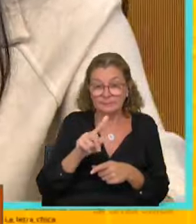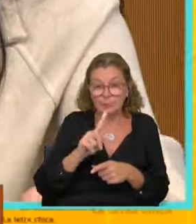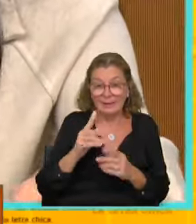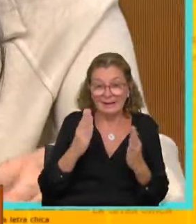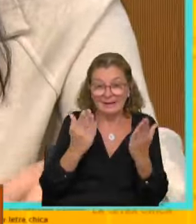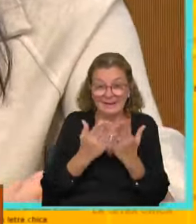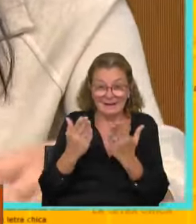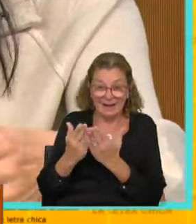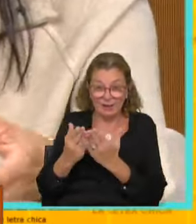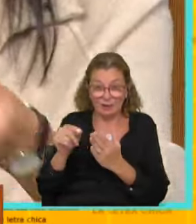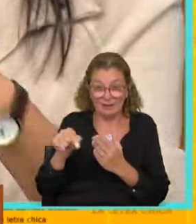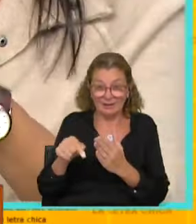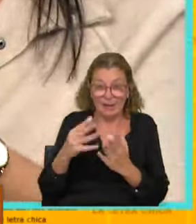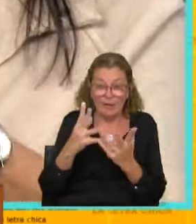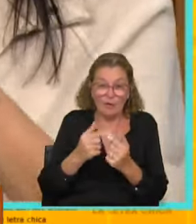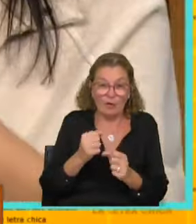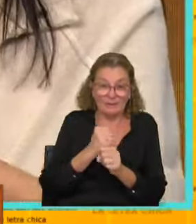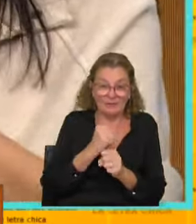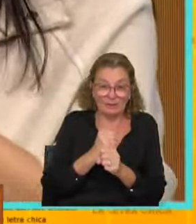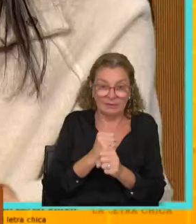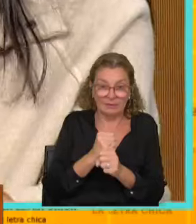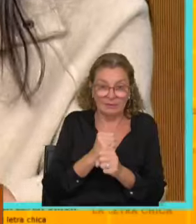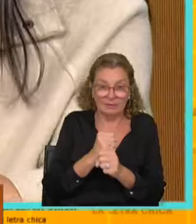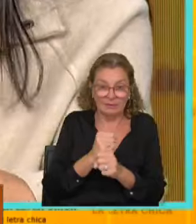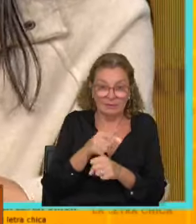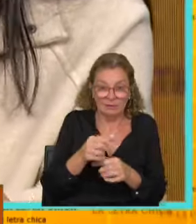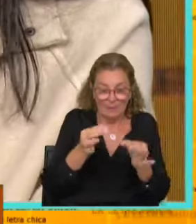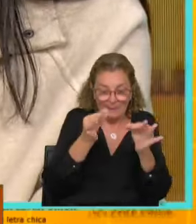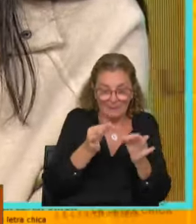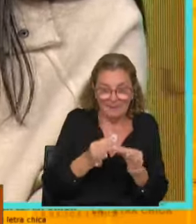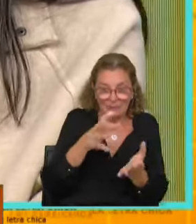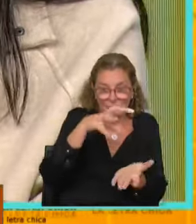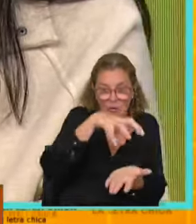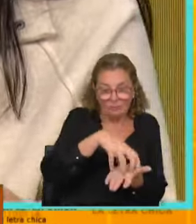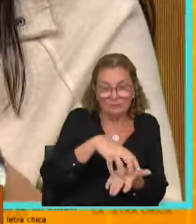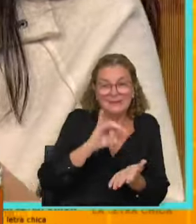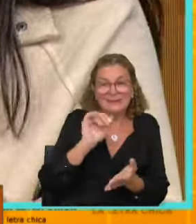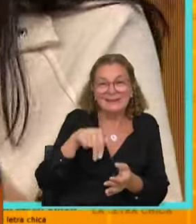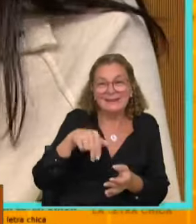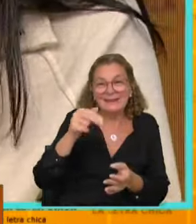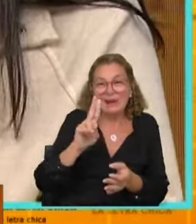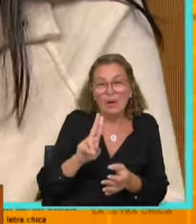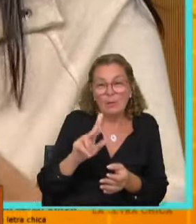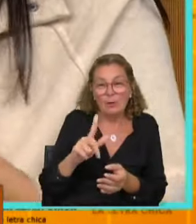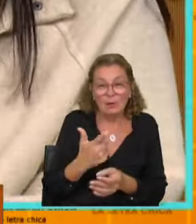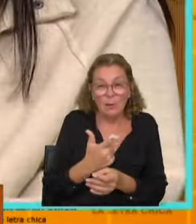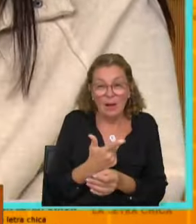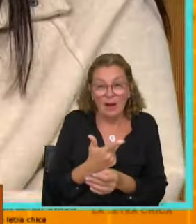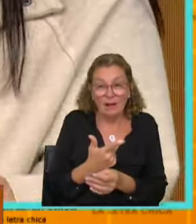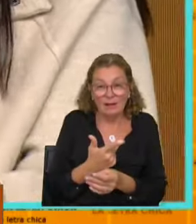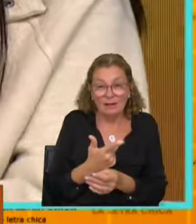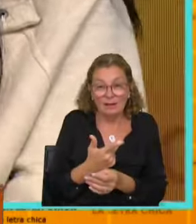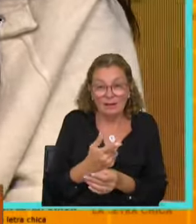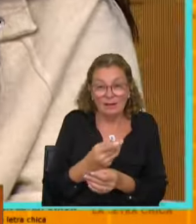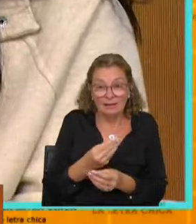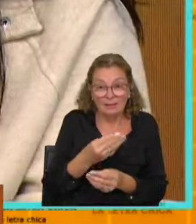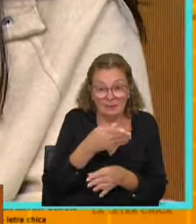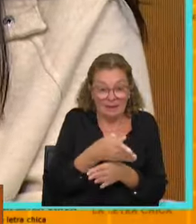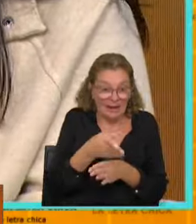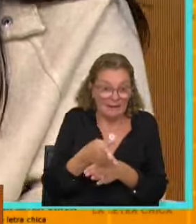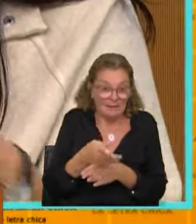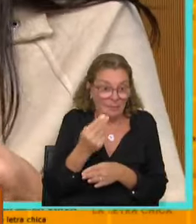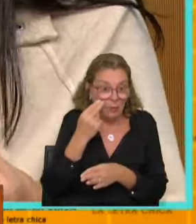estos dispositivos Estos son dispositivos específicos de inau pero no tienen recursos humanos para atender la